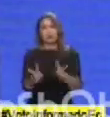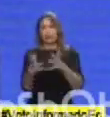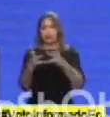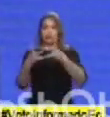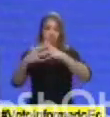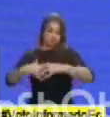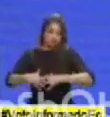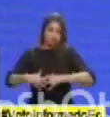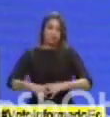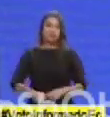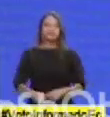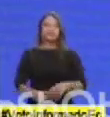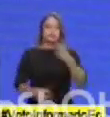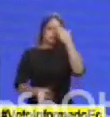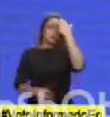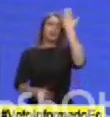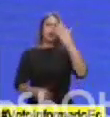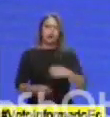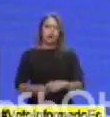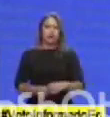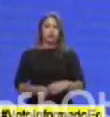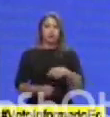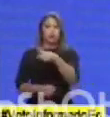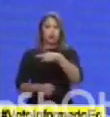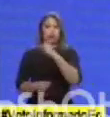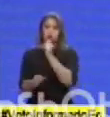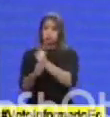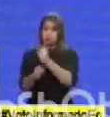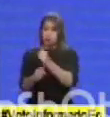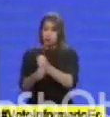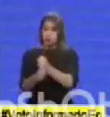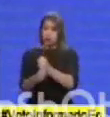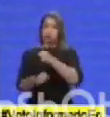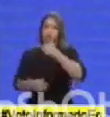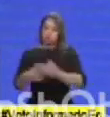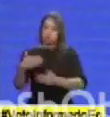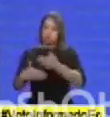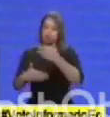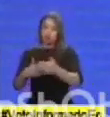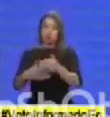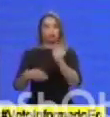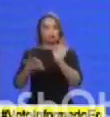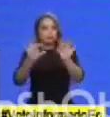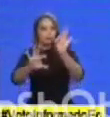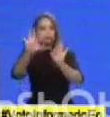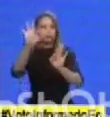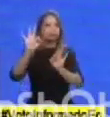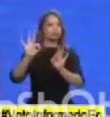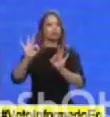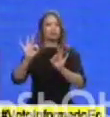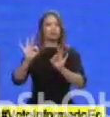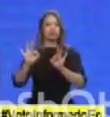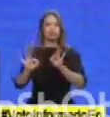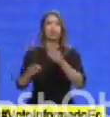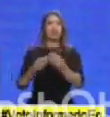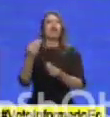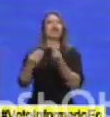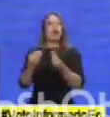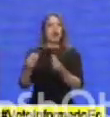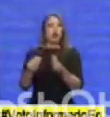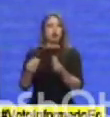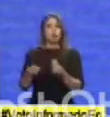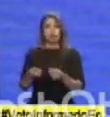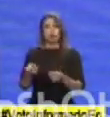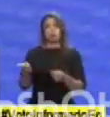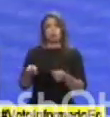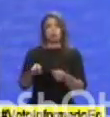por qué ha fracasado porque en vez de dedicarse a hacer procesos de selección correctos se han dedicado de la mano de un